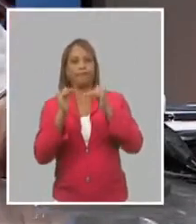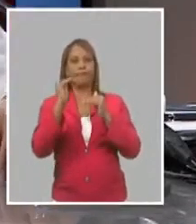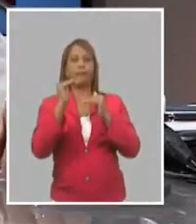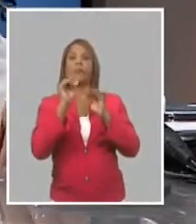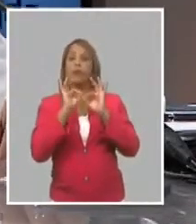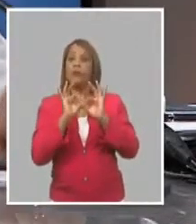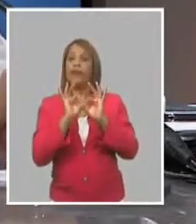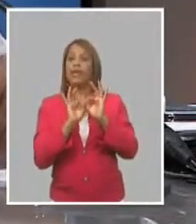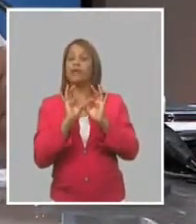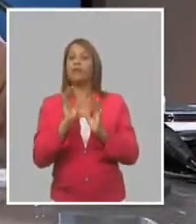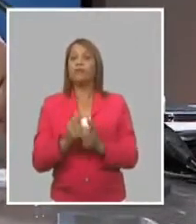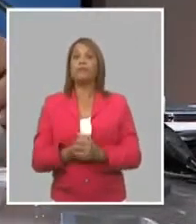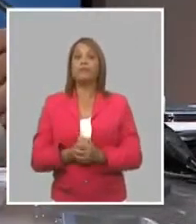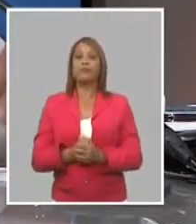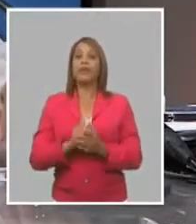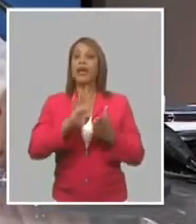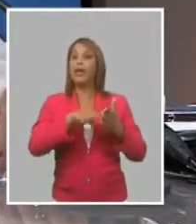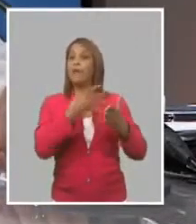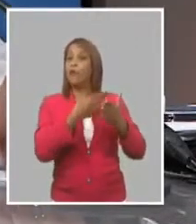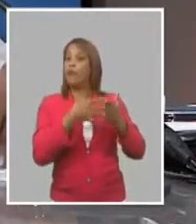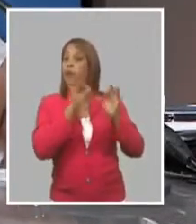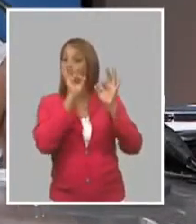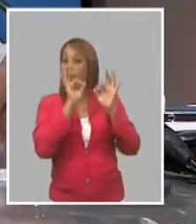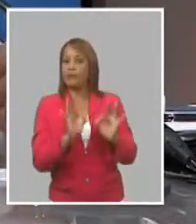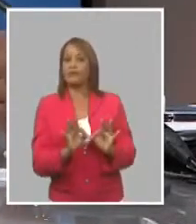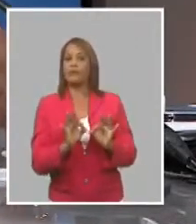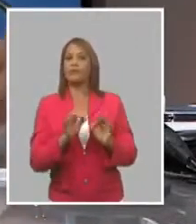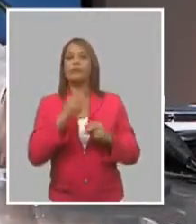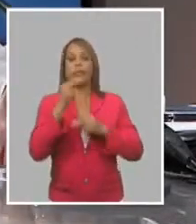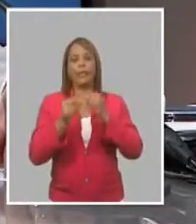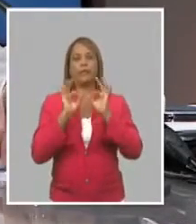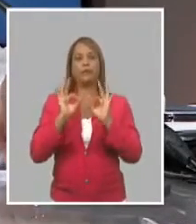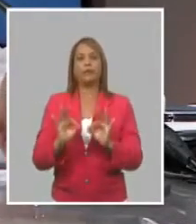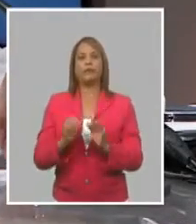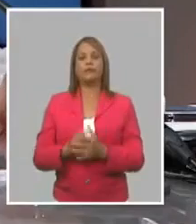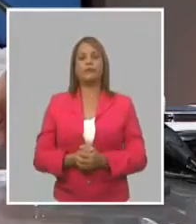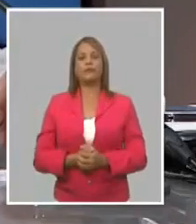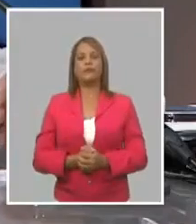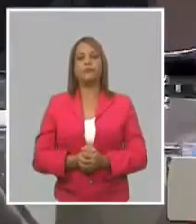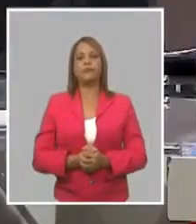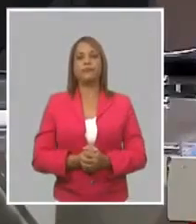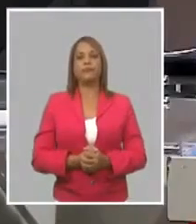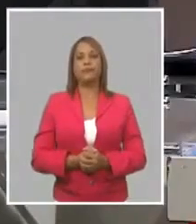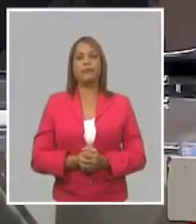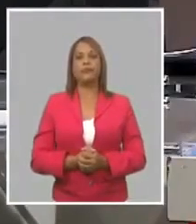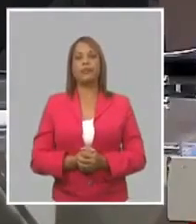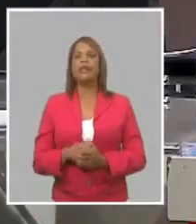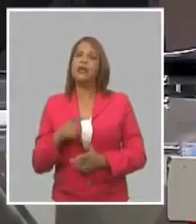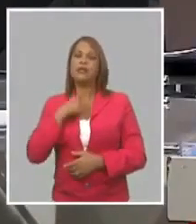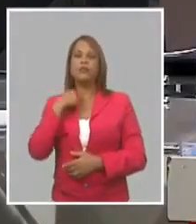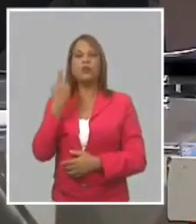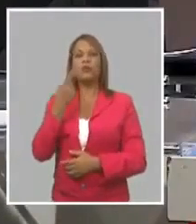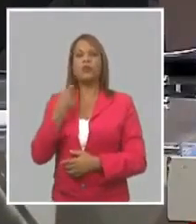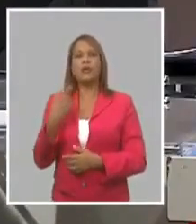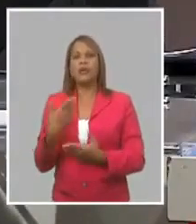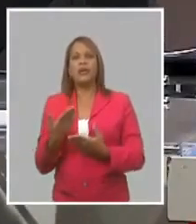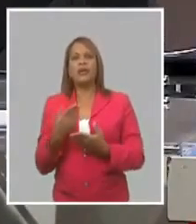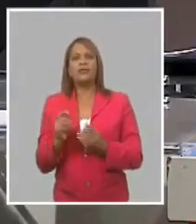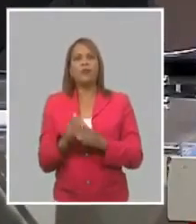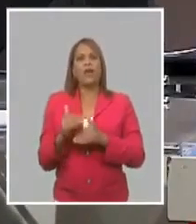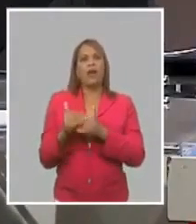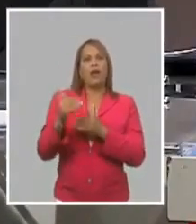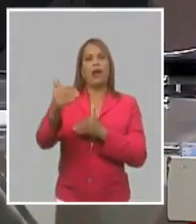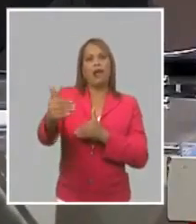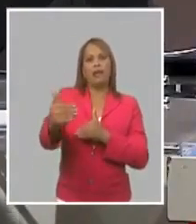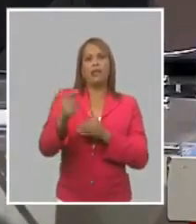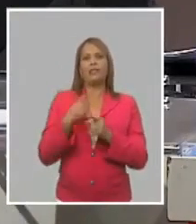como diseño está hecho. La unificación cambiaria, Marino, sería no sería entonces dilatada, como usted